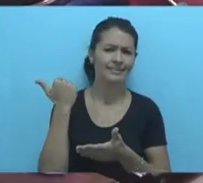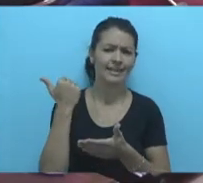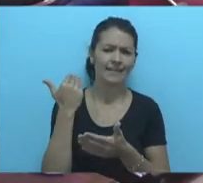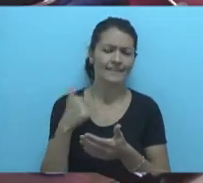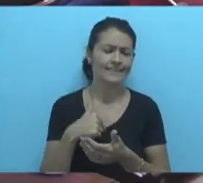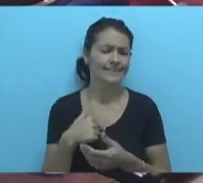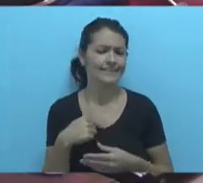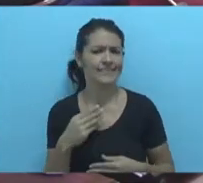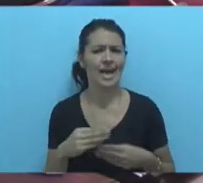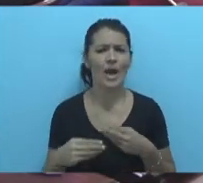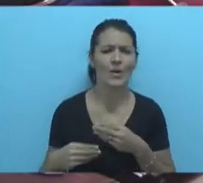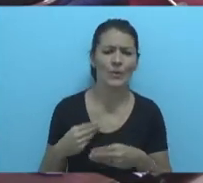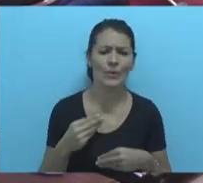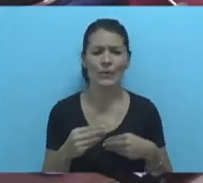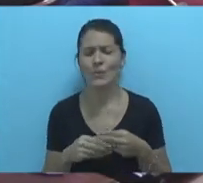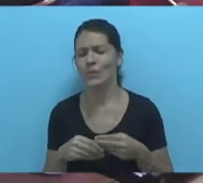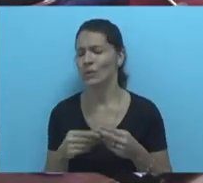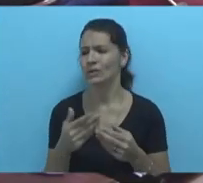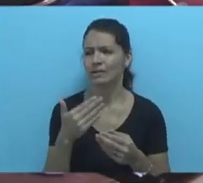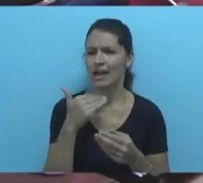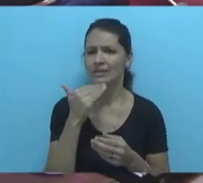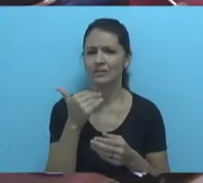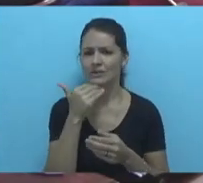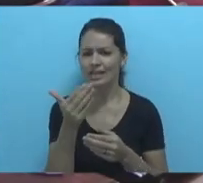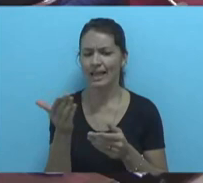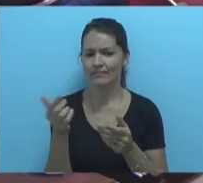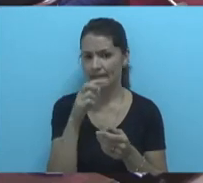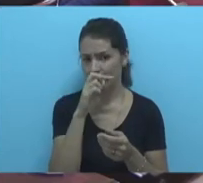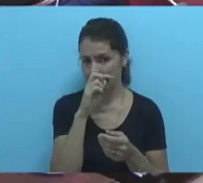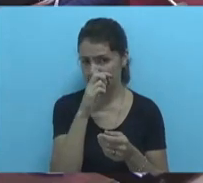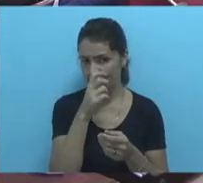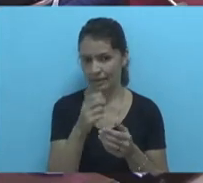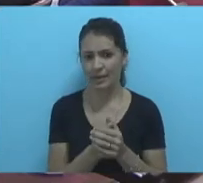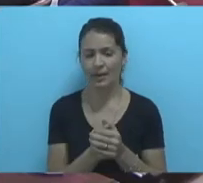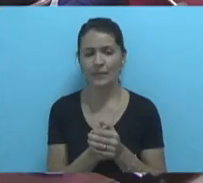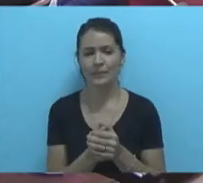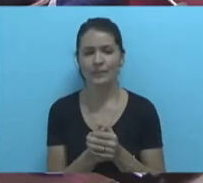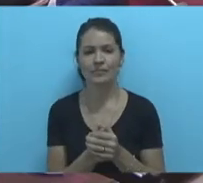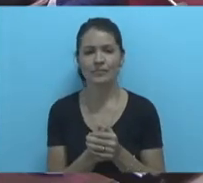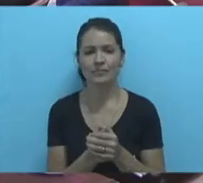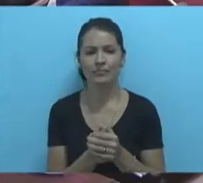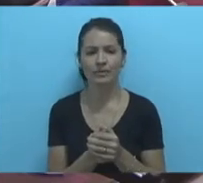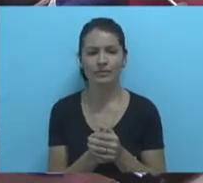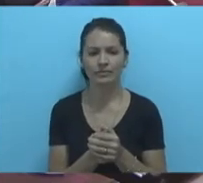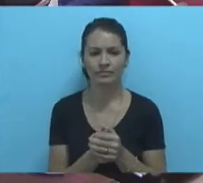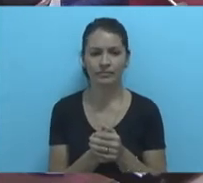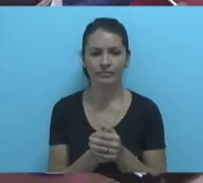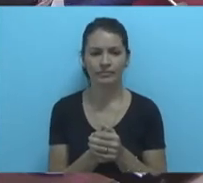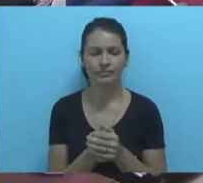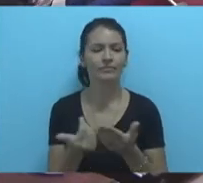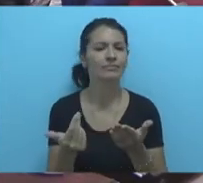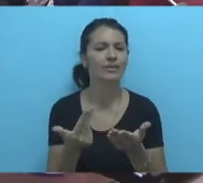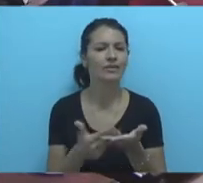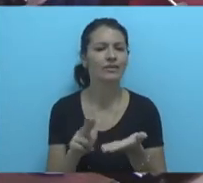pasado la desesperación de que no estaba agendado el sobre tablas y que vuelve a tener sentido la sesión para todas las